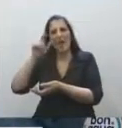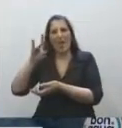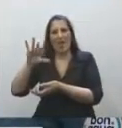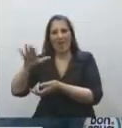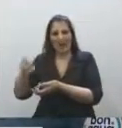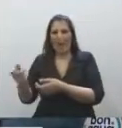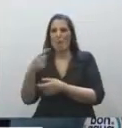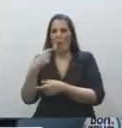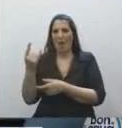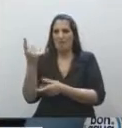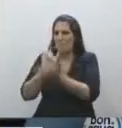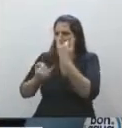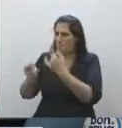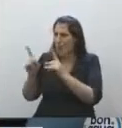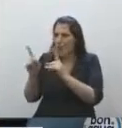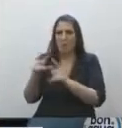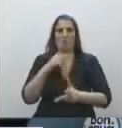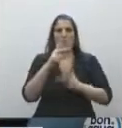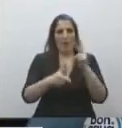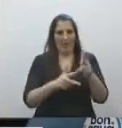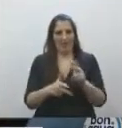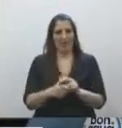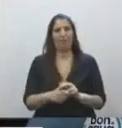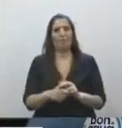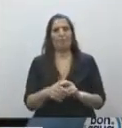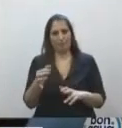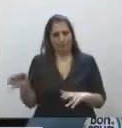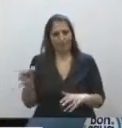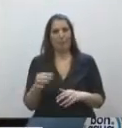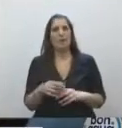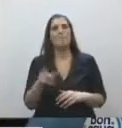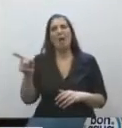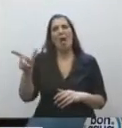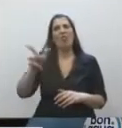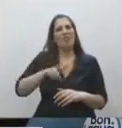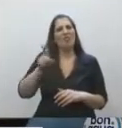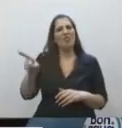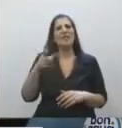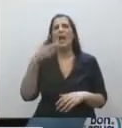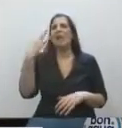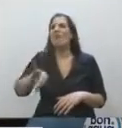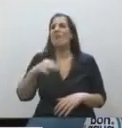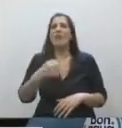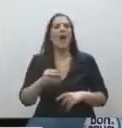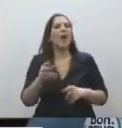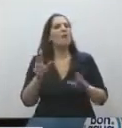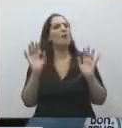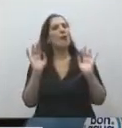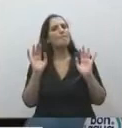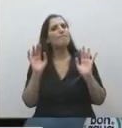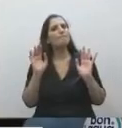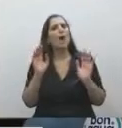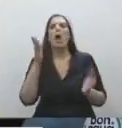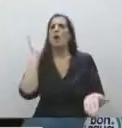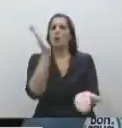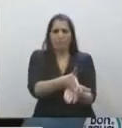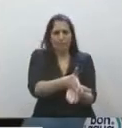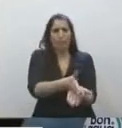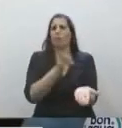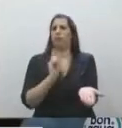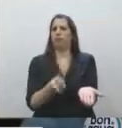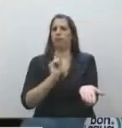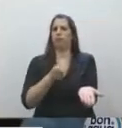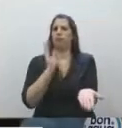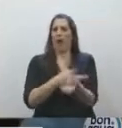y no veo que se haya avanzado en políticas públicas serias. Entonces, el tema de la manifestación, el demostrar que la